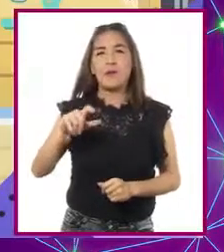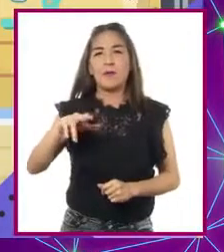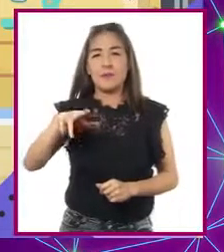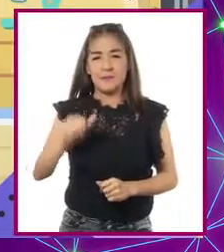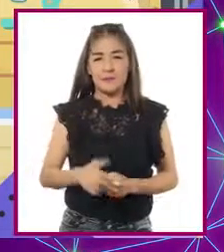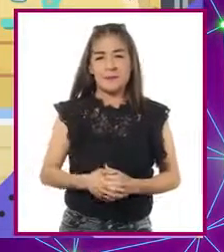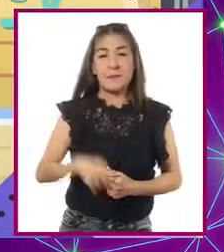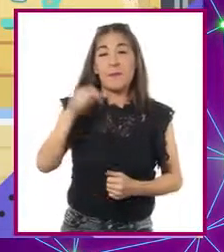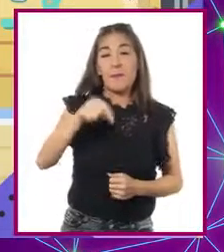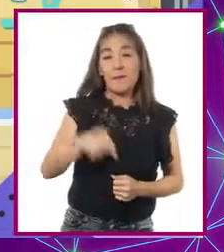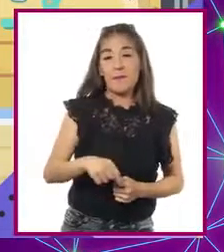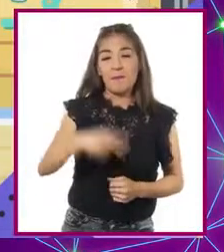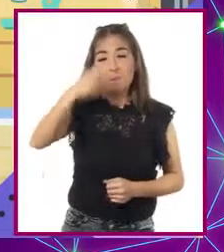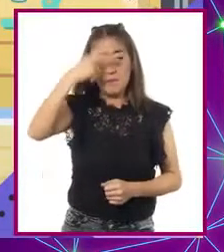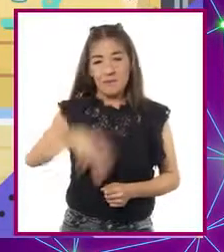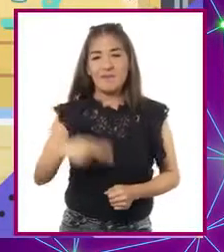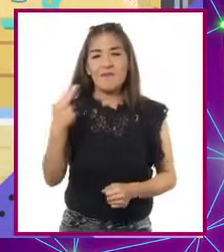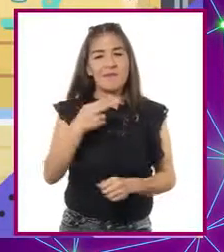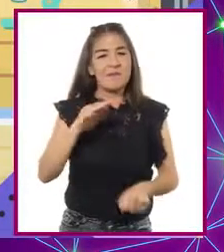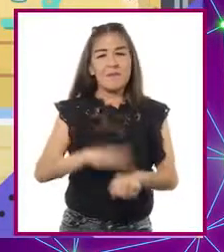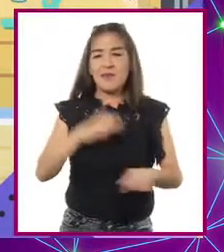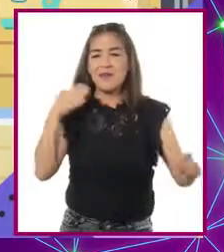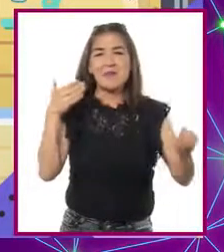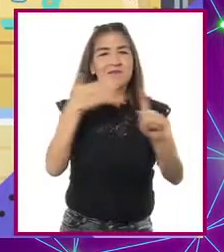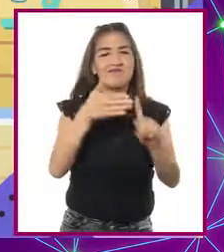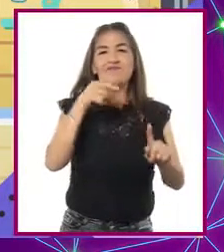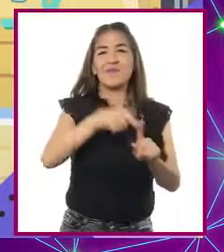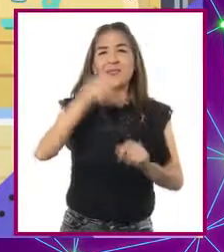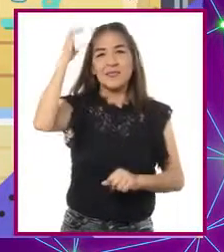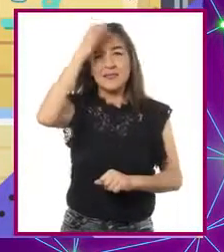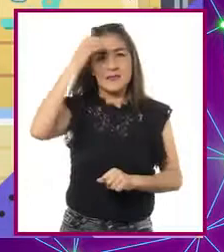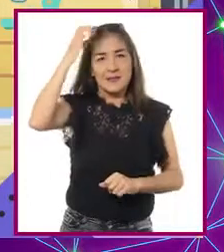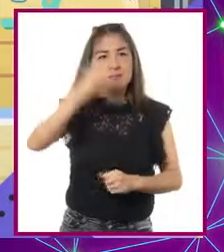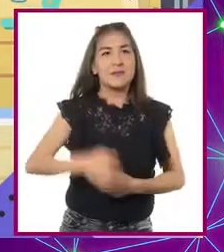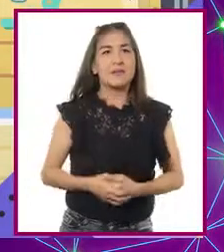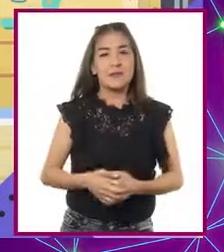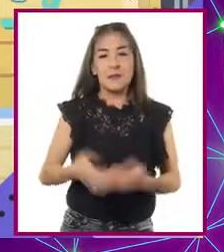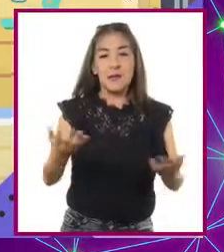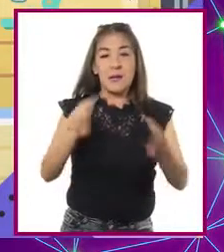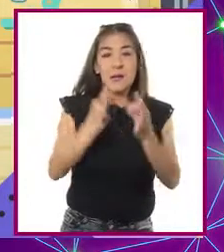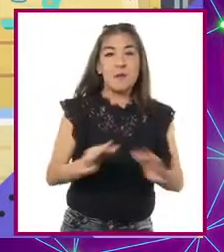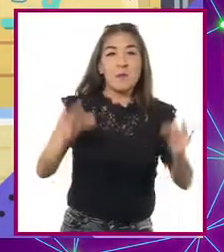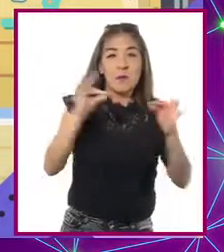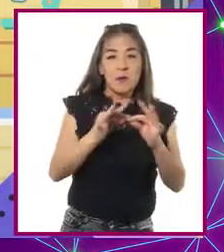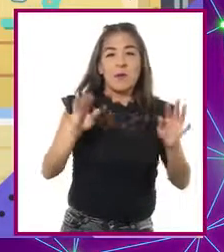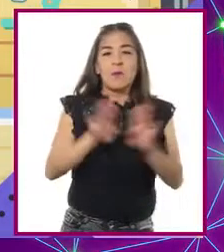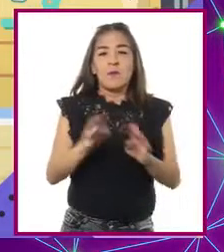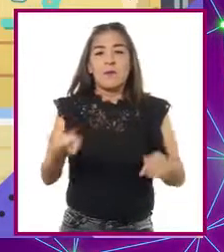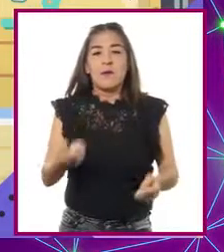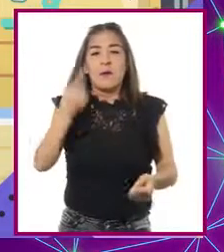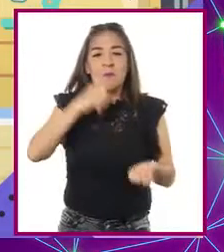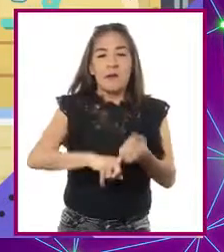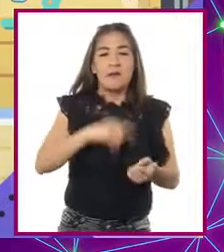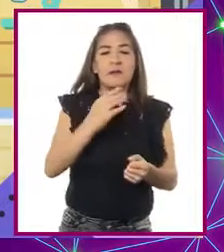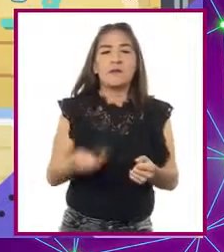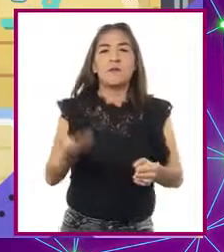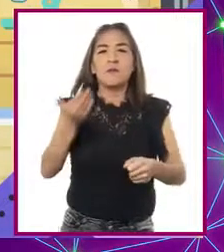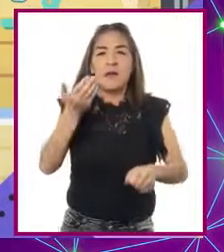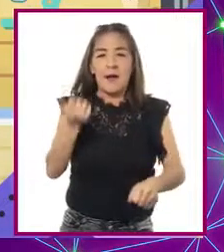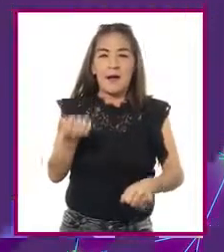México necesitamos ponerle más énfasis a la ciencia, tanto a las fundamentales como a las aplicadas y a la